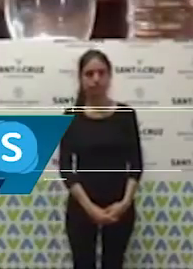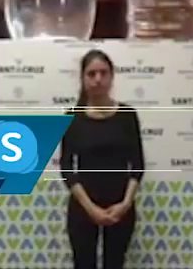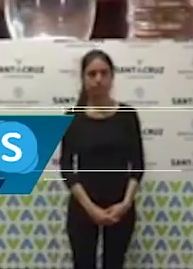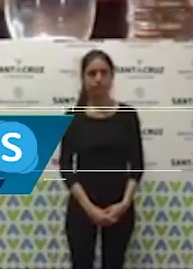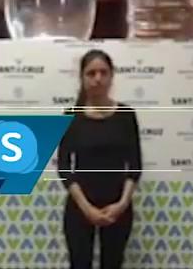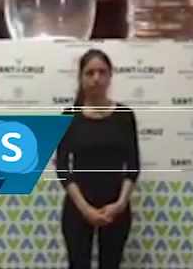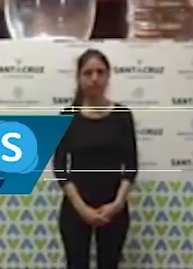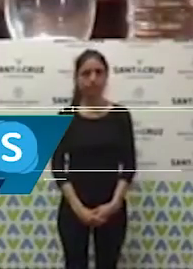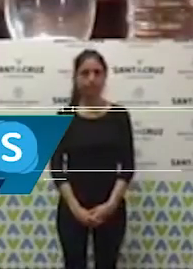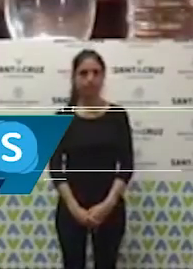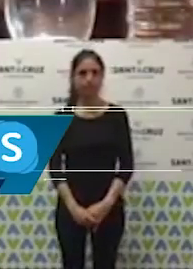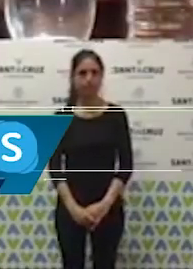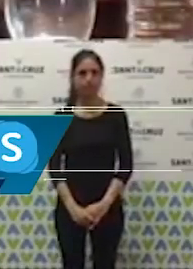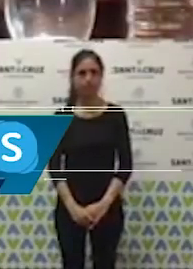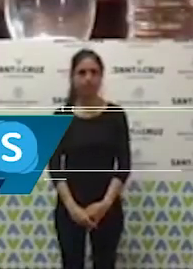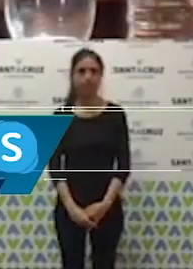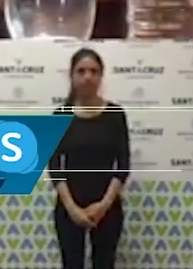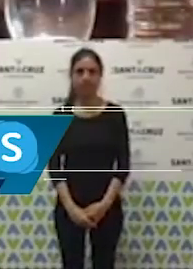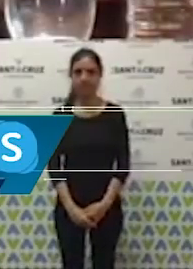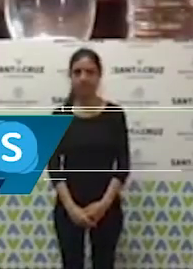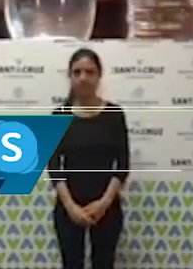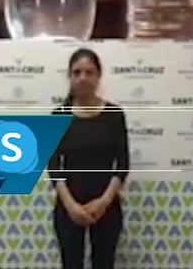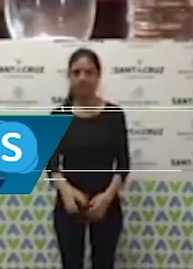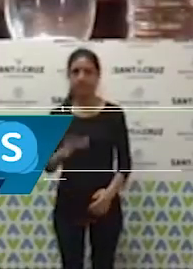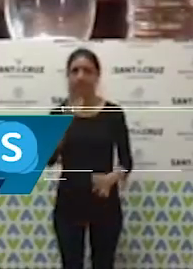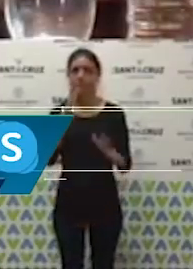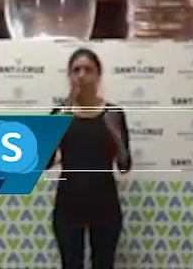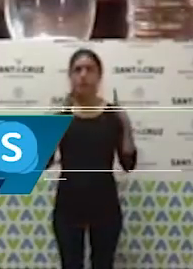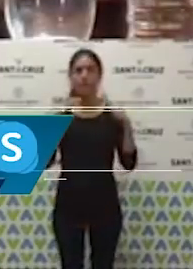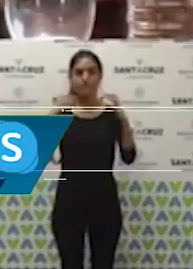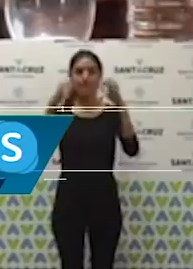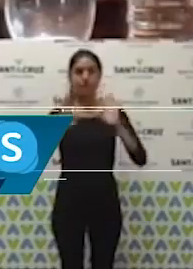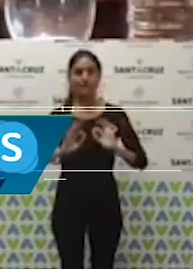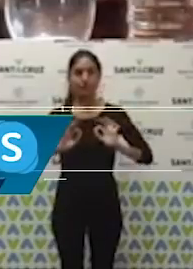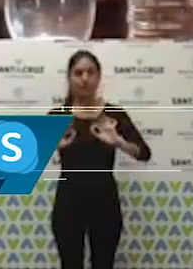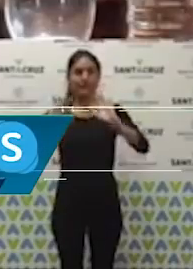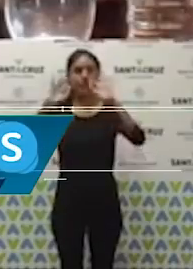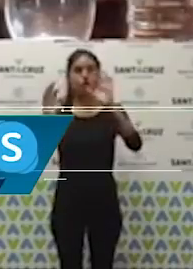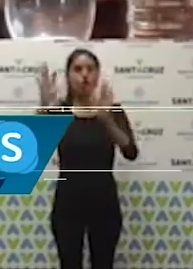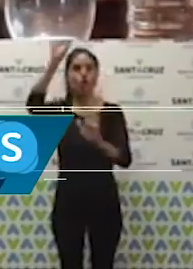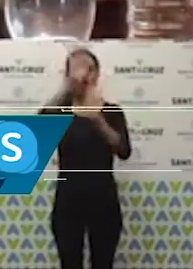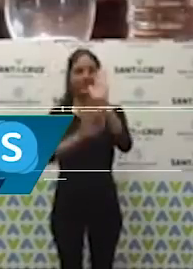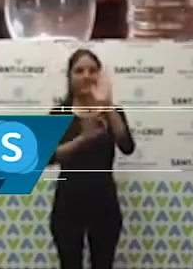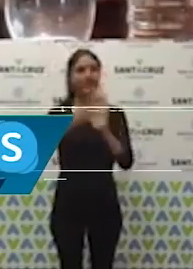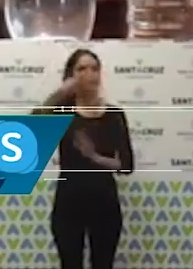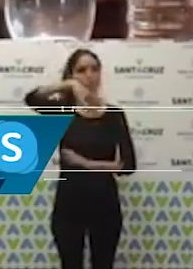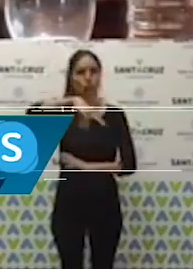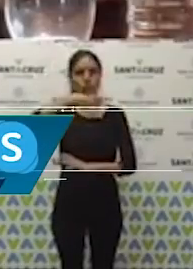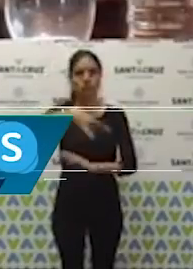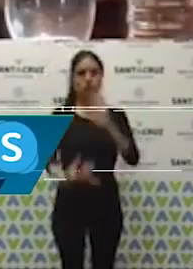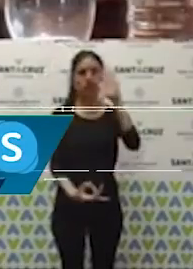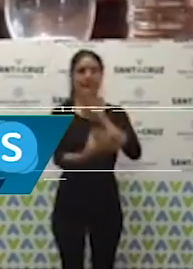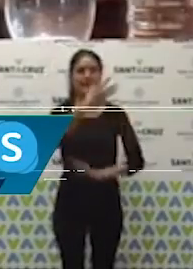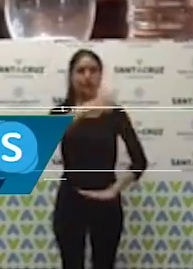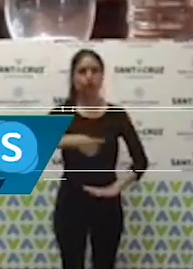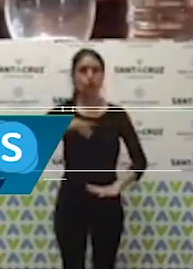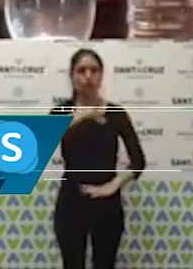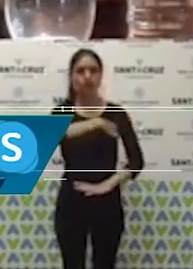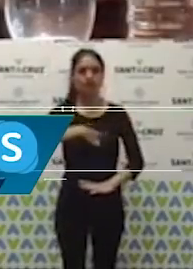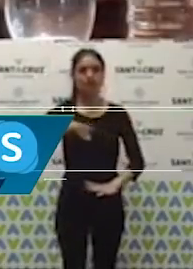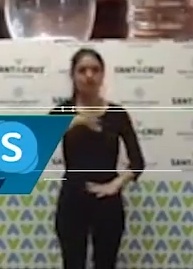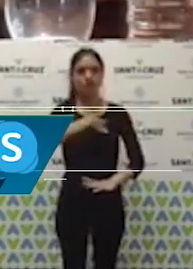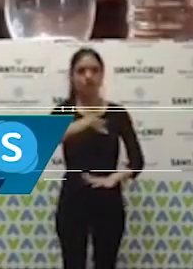gestiones, como por ejemplo el plan de las Teresitas y otros asuntos de interés, y había un contrato o un